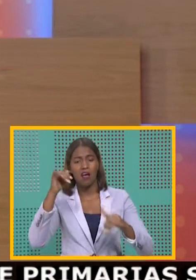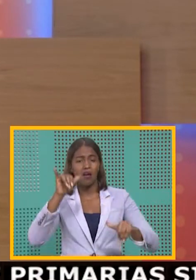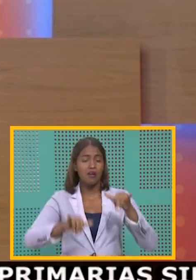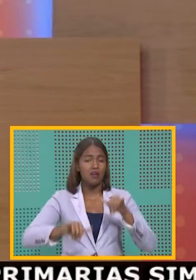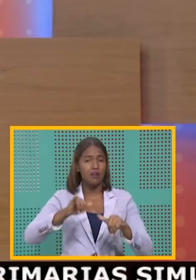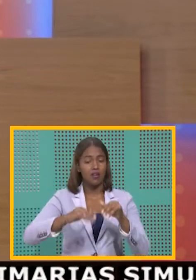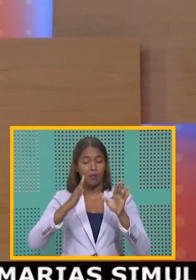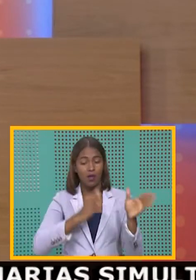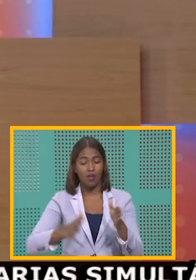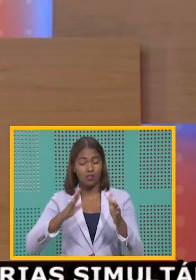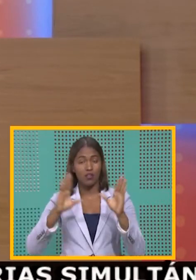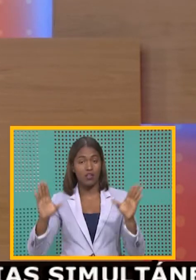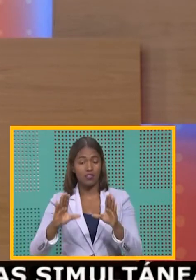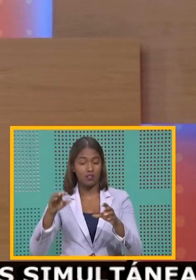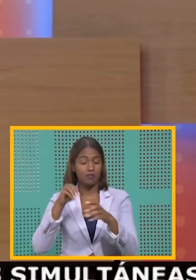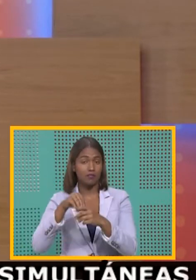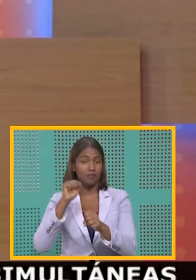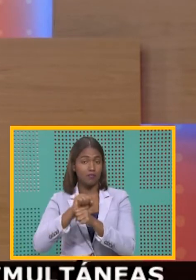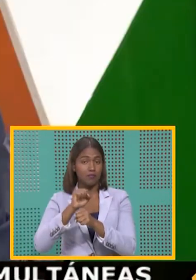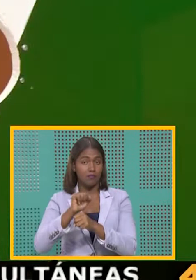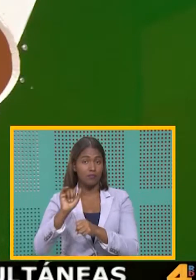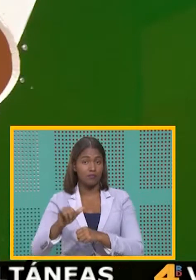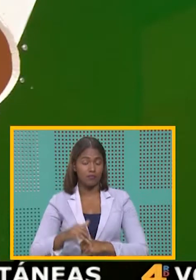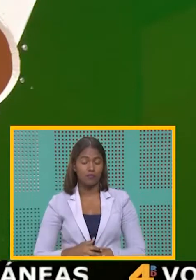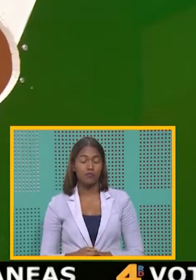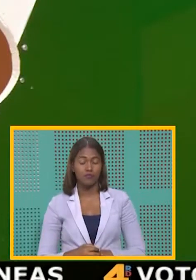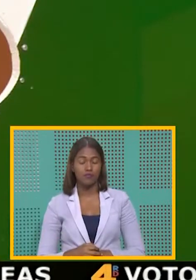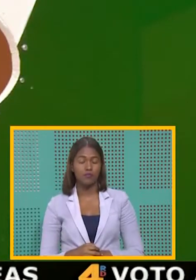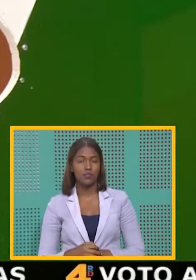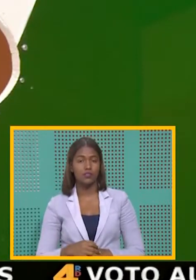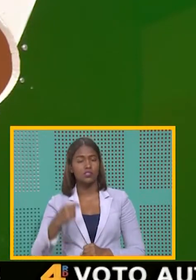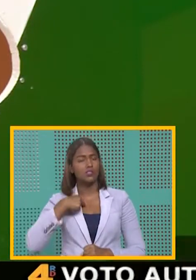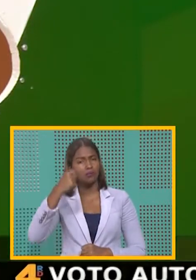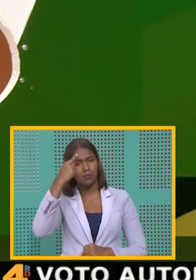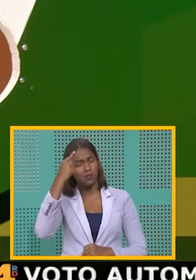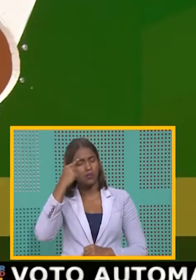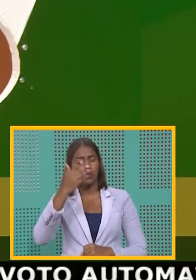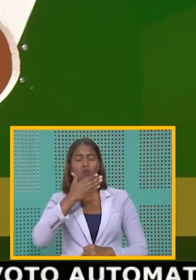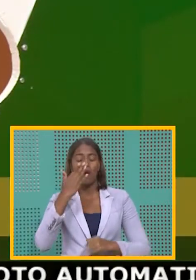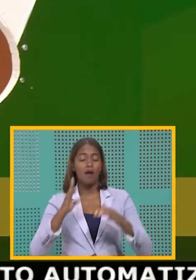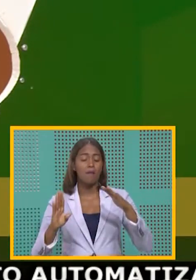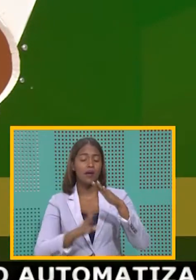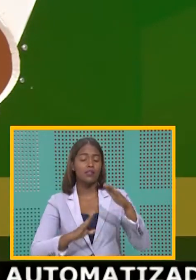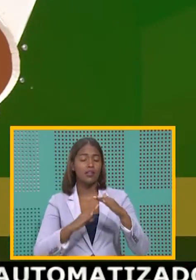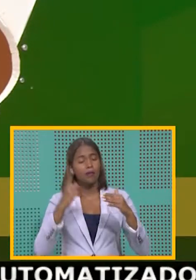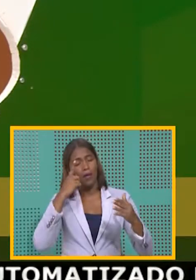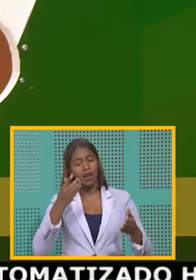la Junta Central Electoral. Yo creo que no hay base para arrojar dudas sobre